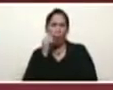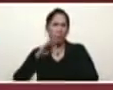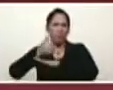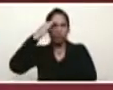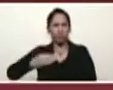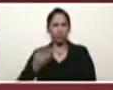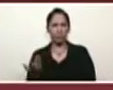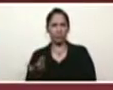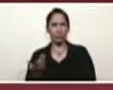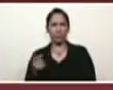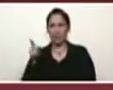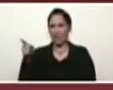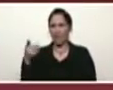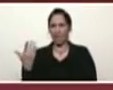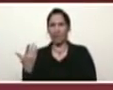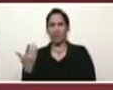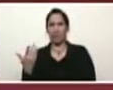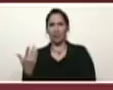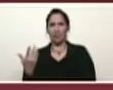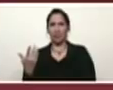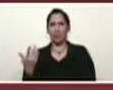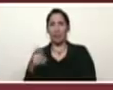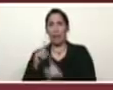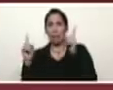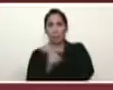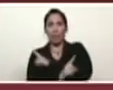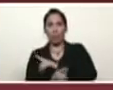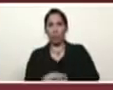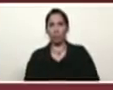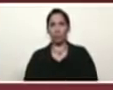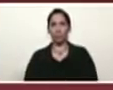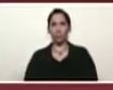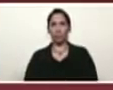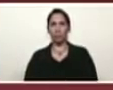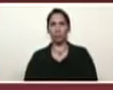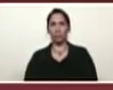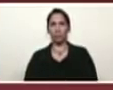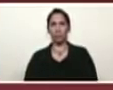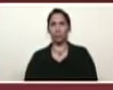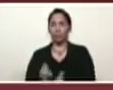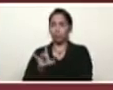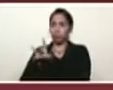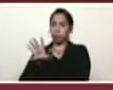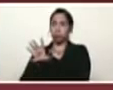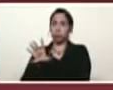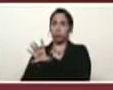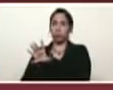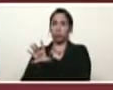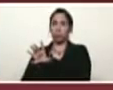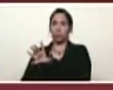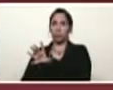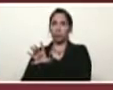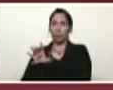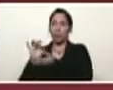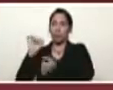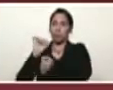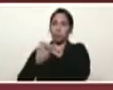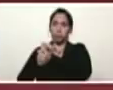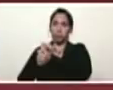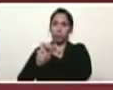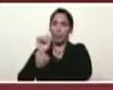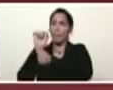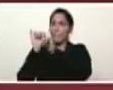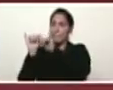que iba a ser relevado, iba a ser despedido de su cargo y detenido el propio